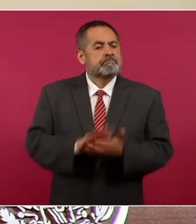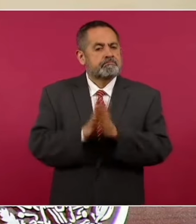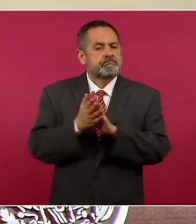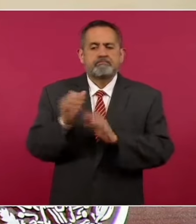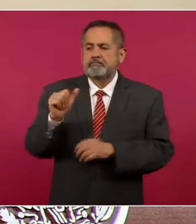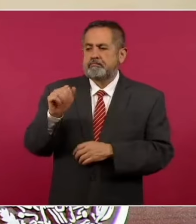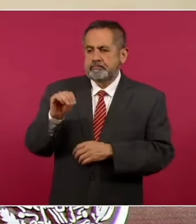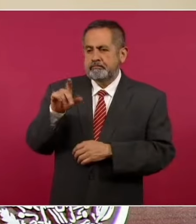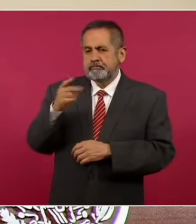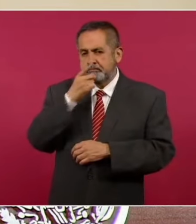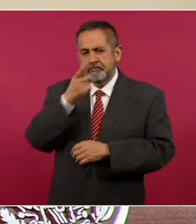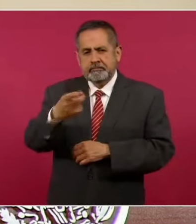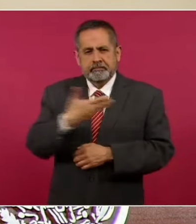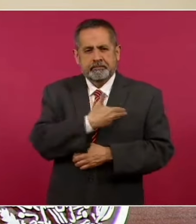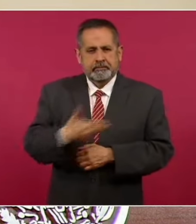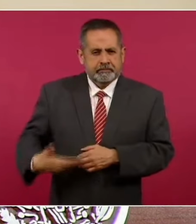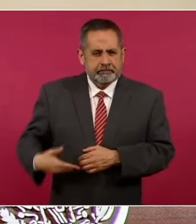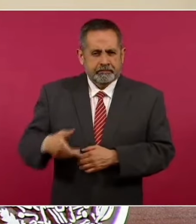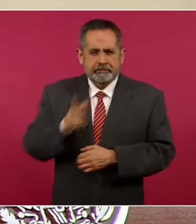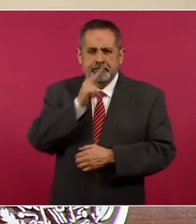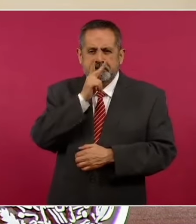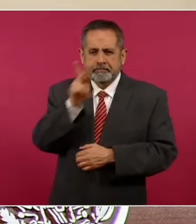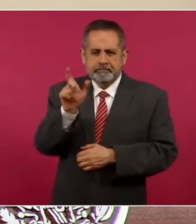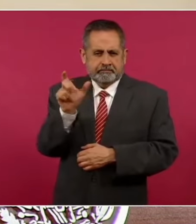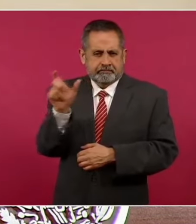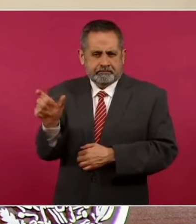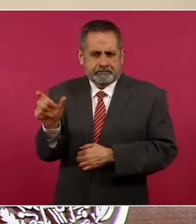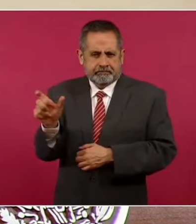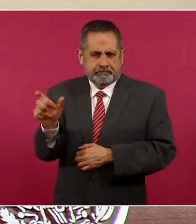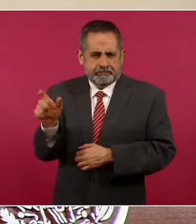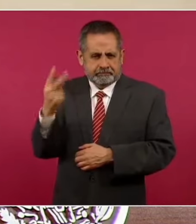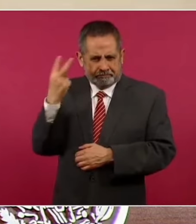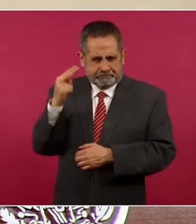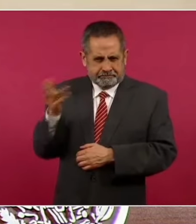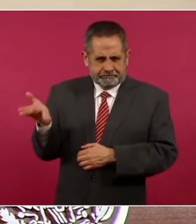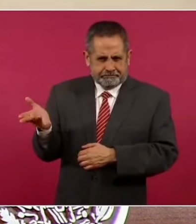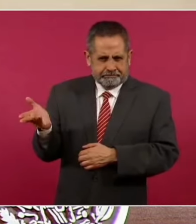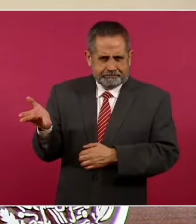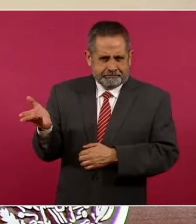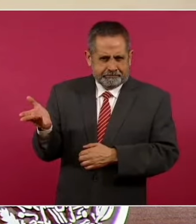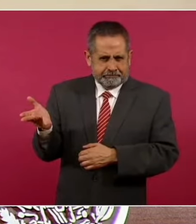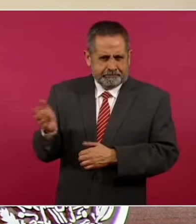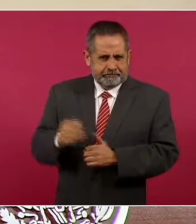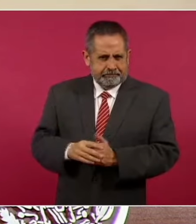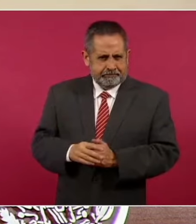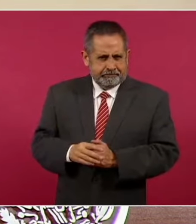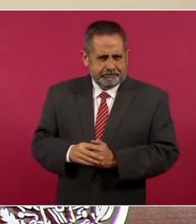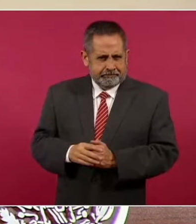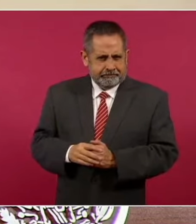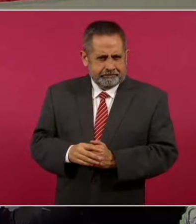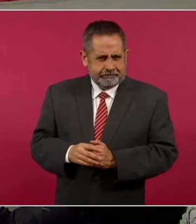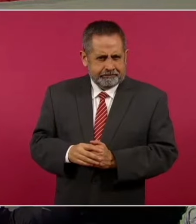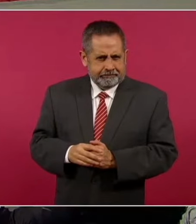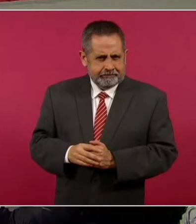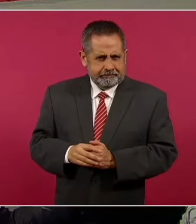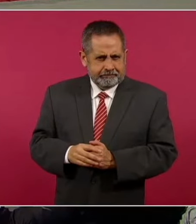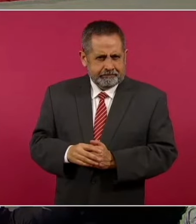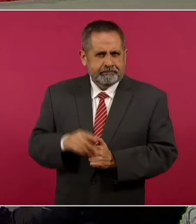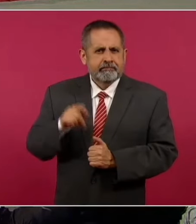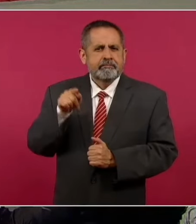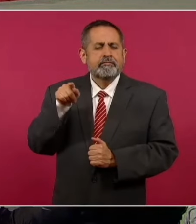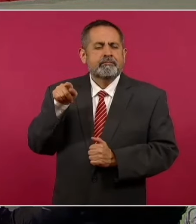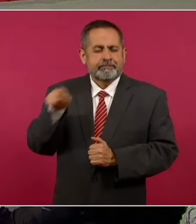presidente, un más malo presidente en México, ni literal, los mayas dirían el